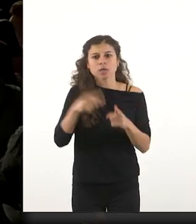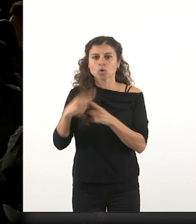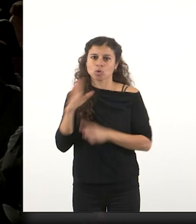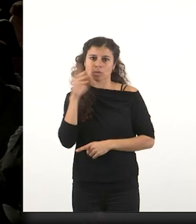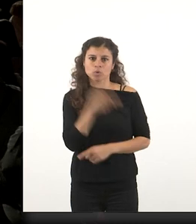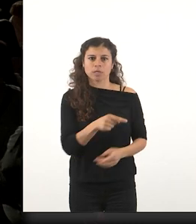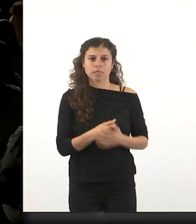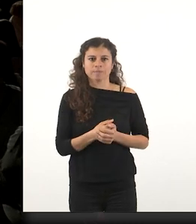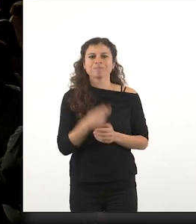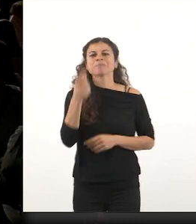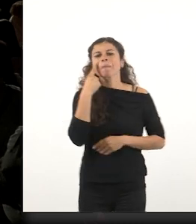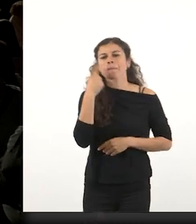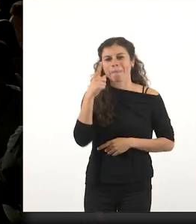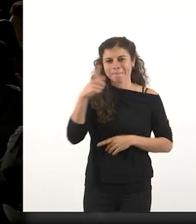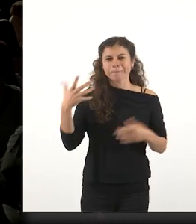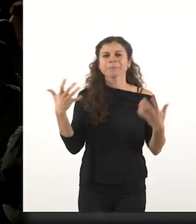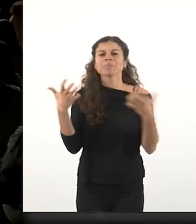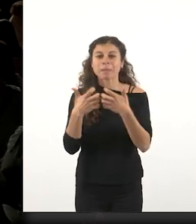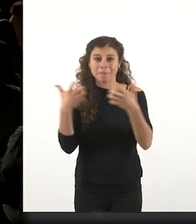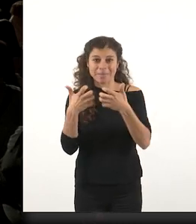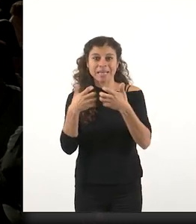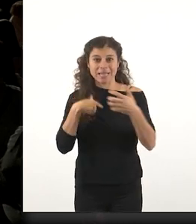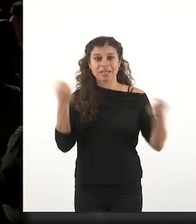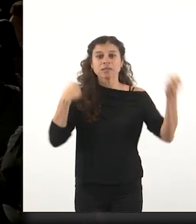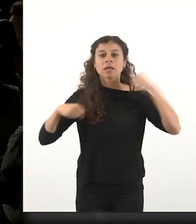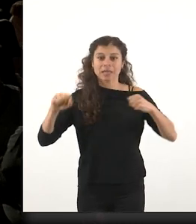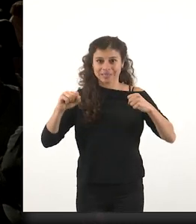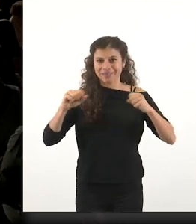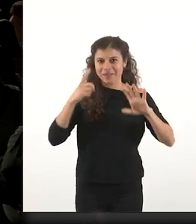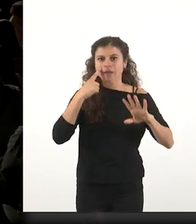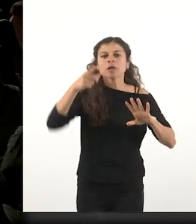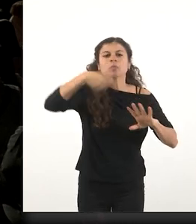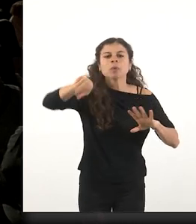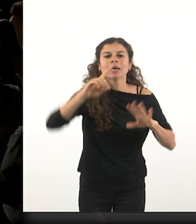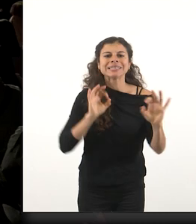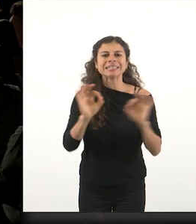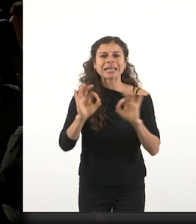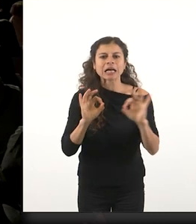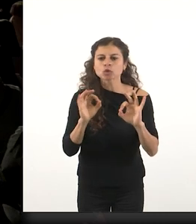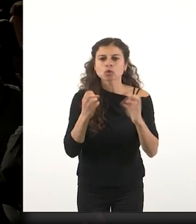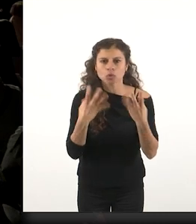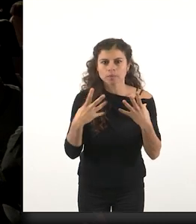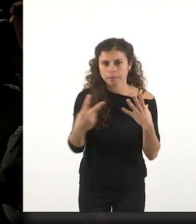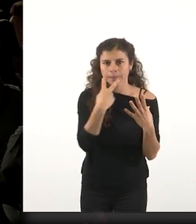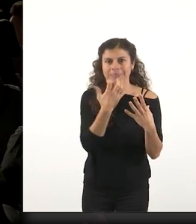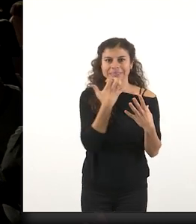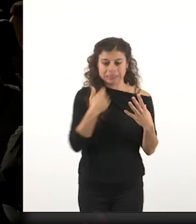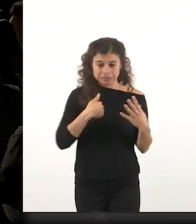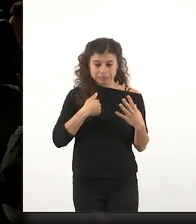pelea con Antonio para que la veáis y veáis si es pelea es otra cosa. Pero a nivel teatral, ¿cómo lo lleváis? O sea, cuando hago de tío, ¿lo veis?